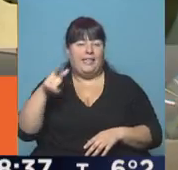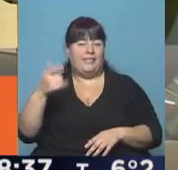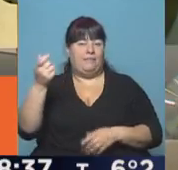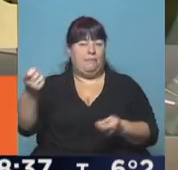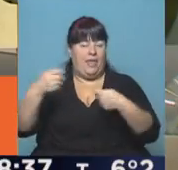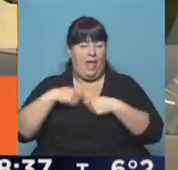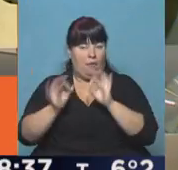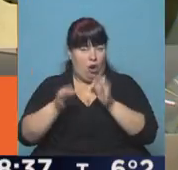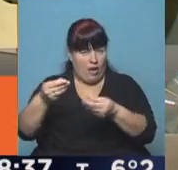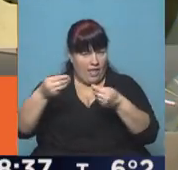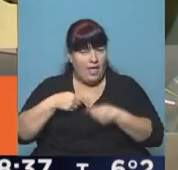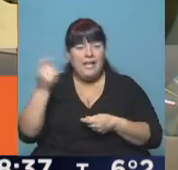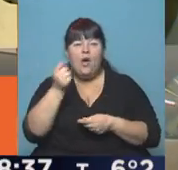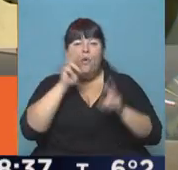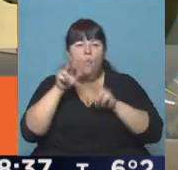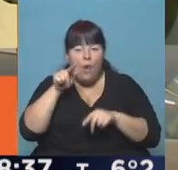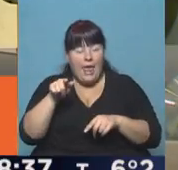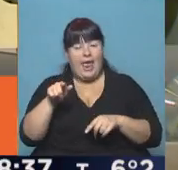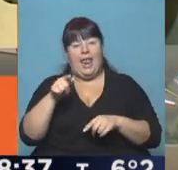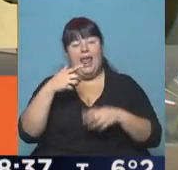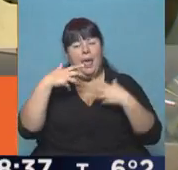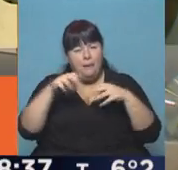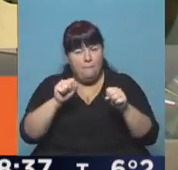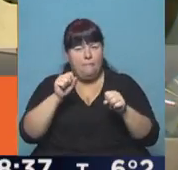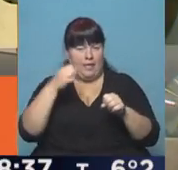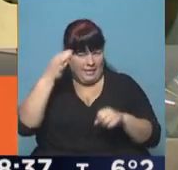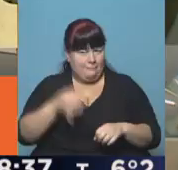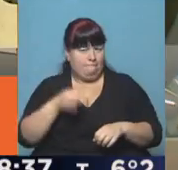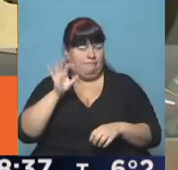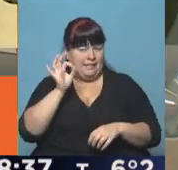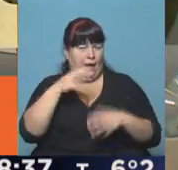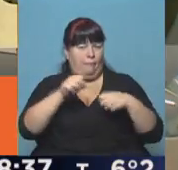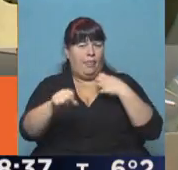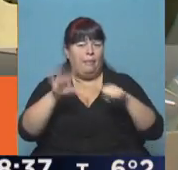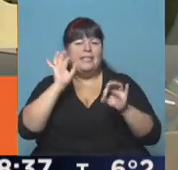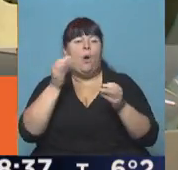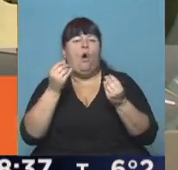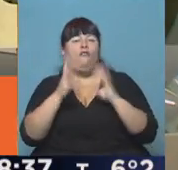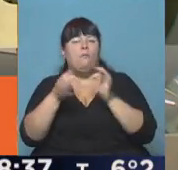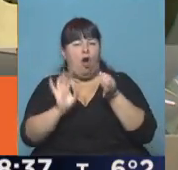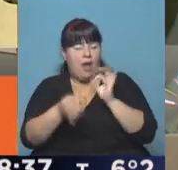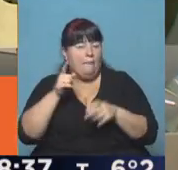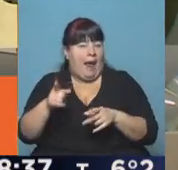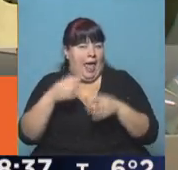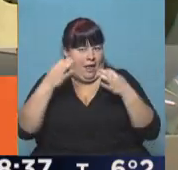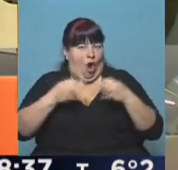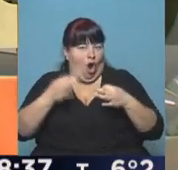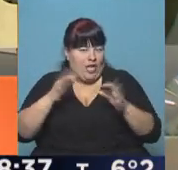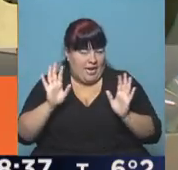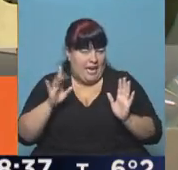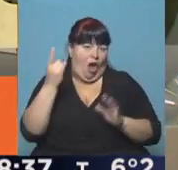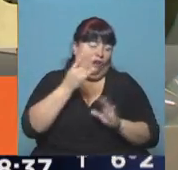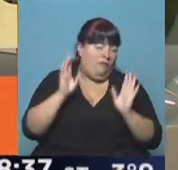trajo las monedas estaba buscando eso el identifica y de hecho tenía identificadas las monedas lo que para él eran auténticas o